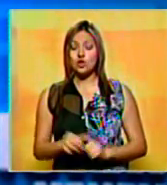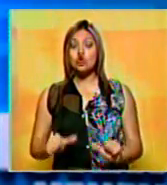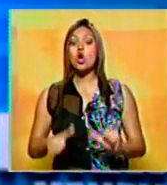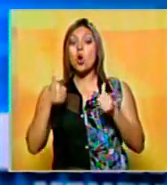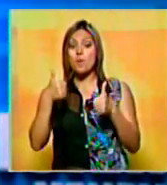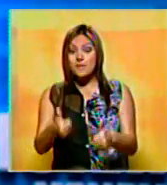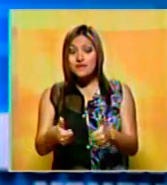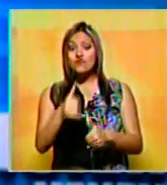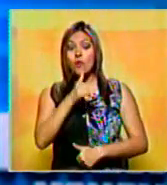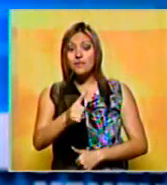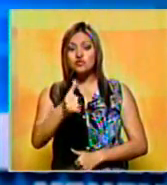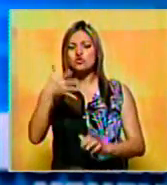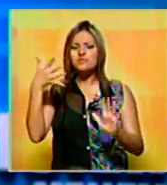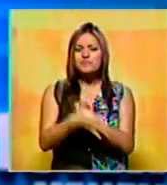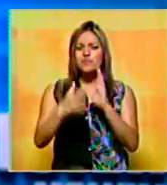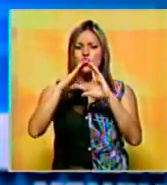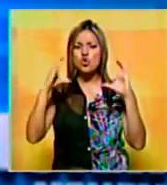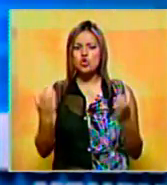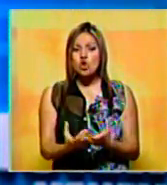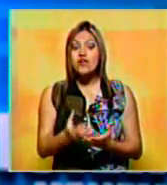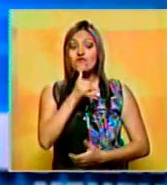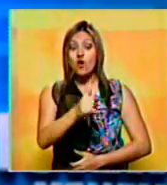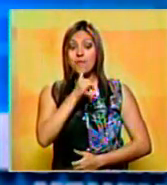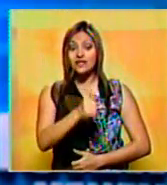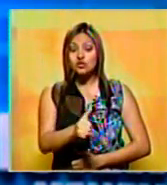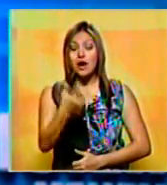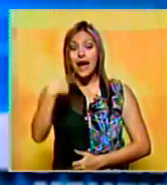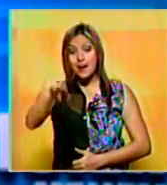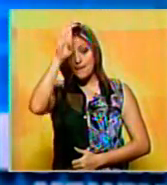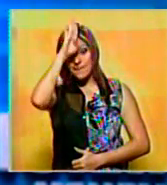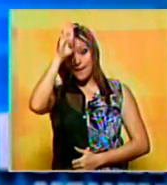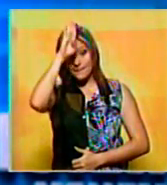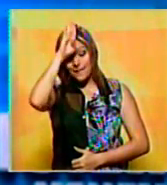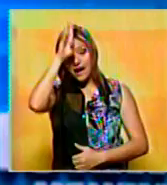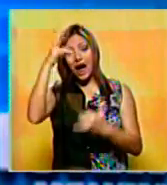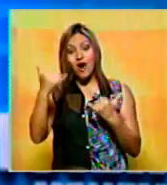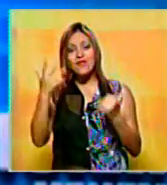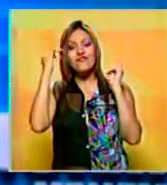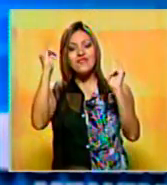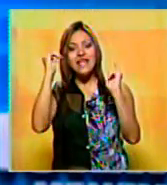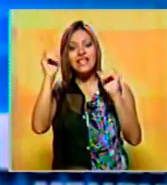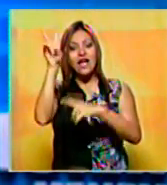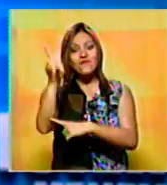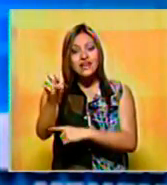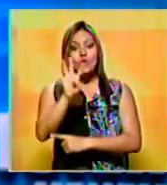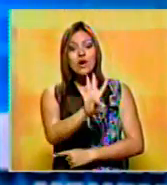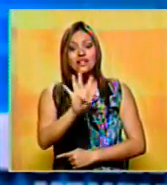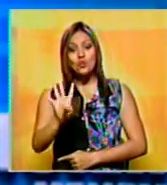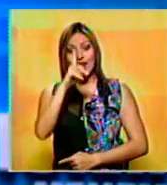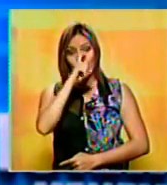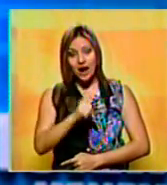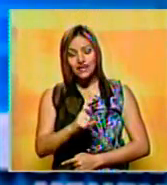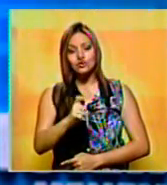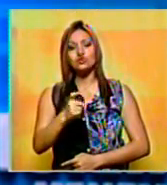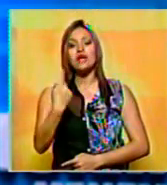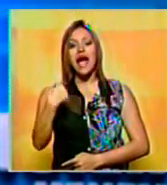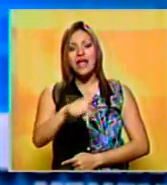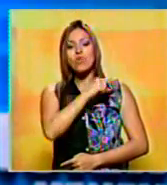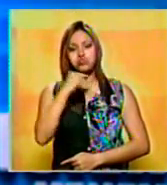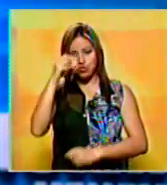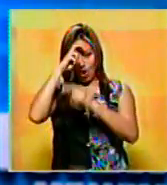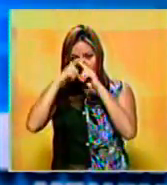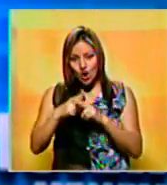Iniciamos nuestro recorrido por lo que pasa en el mundo con información del Papa Francisco, quien celebra este viernes sus 44 años como sacerdote